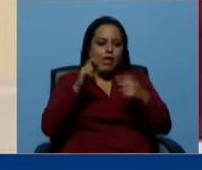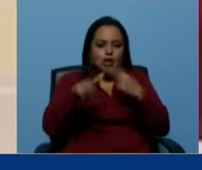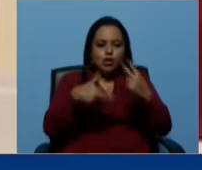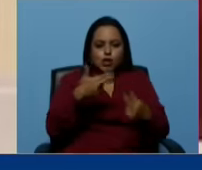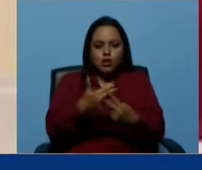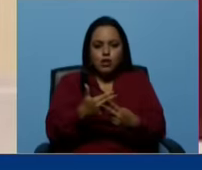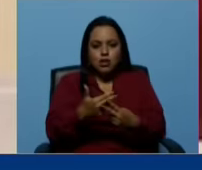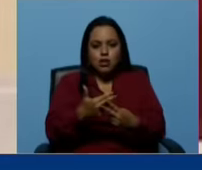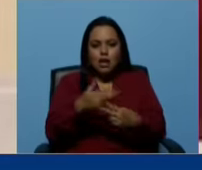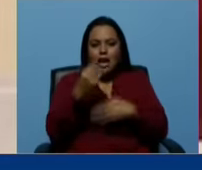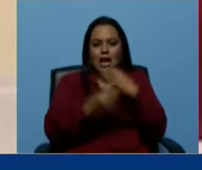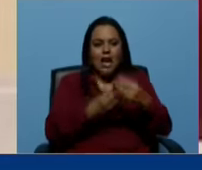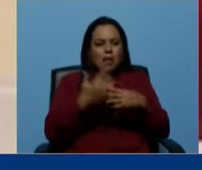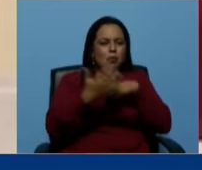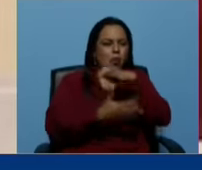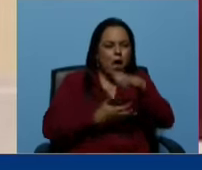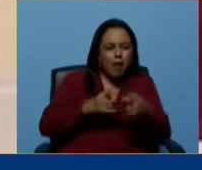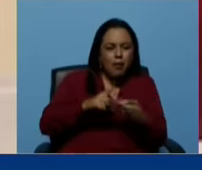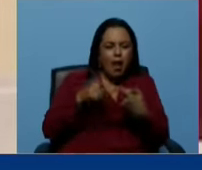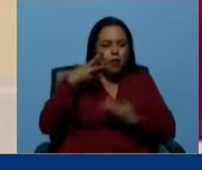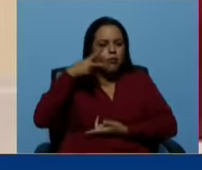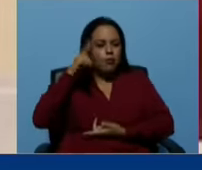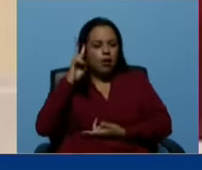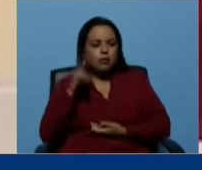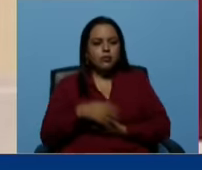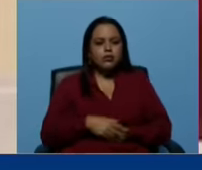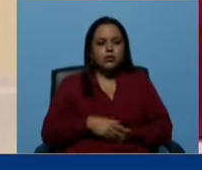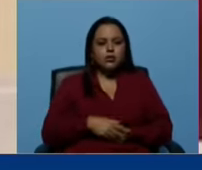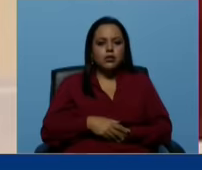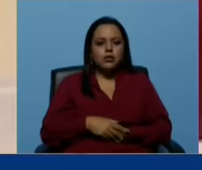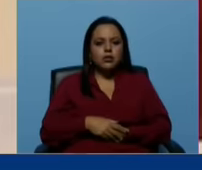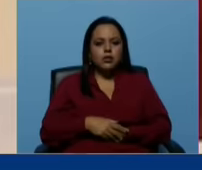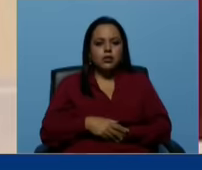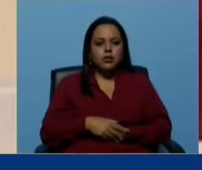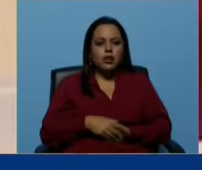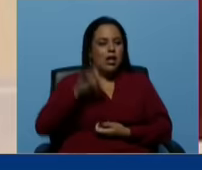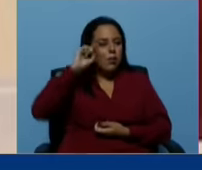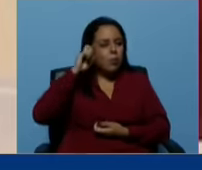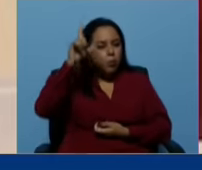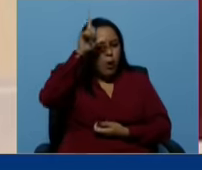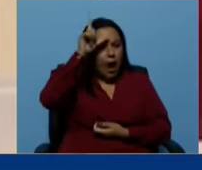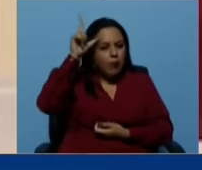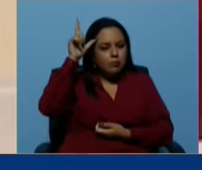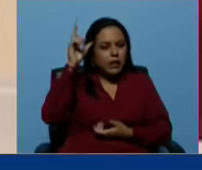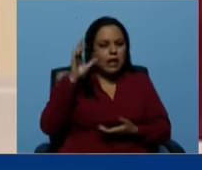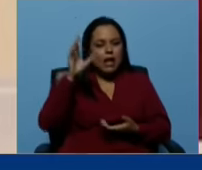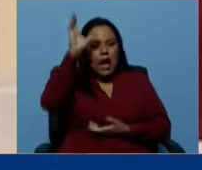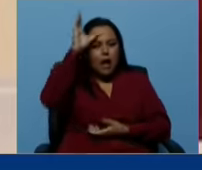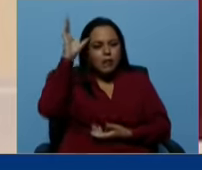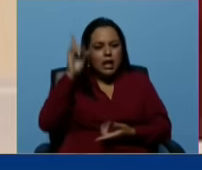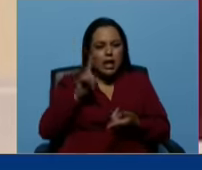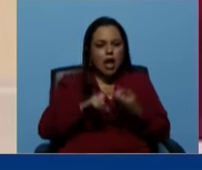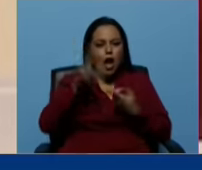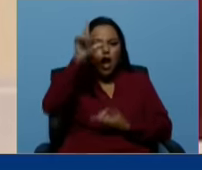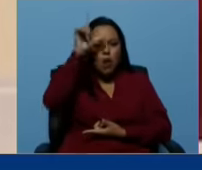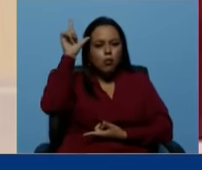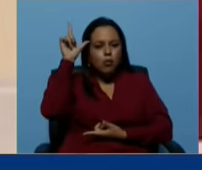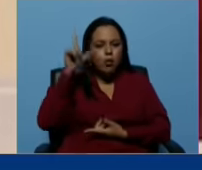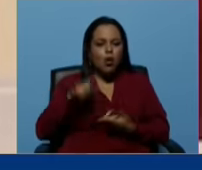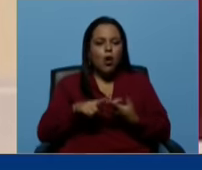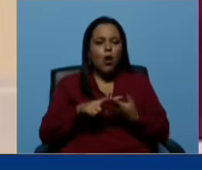a frustraciones, a engaños. El engaño Capriles, el engaño Leopoldo López, el engaño Ramos